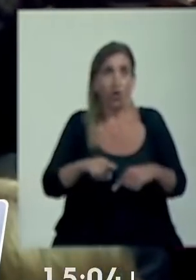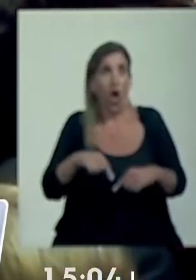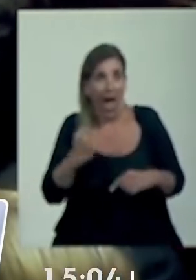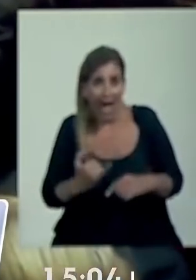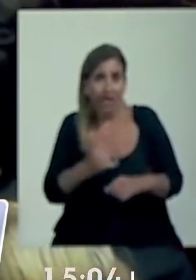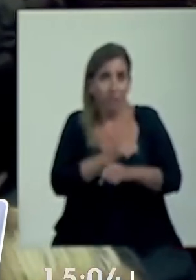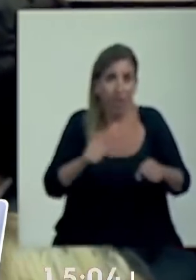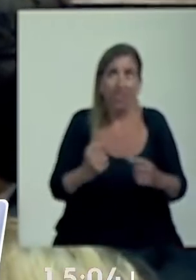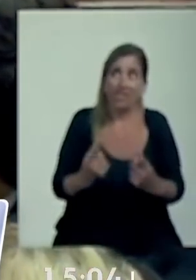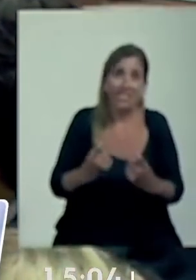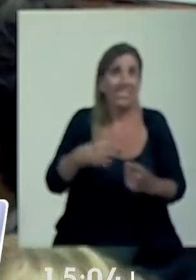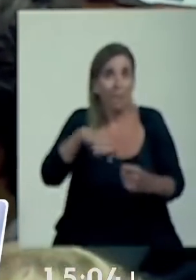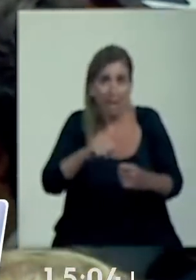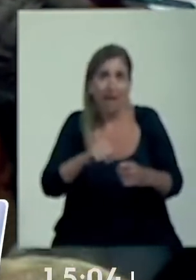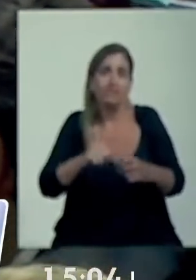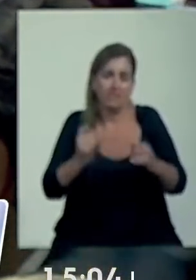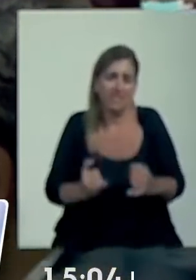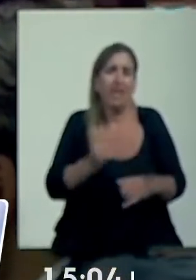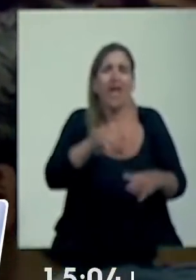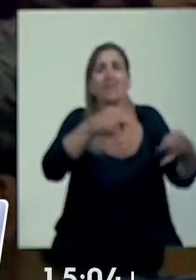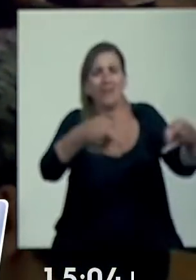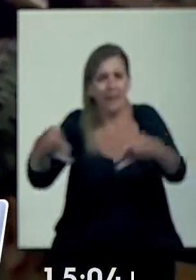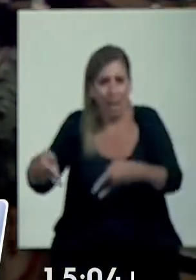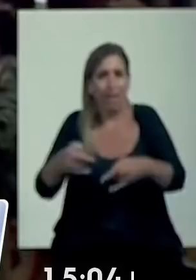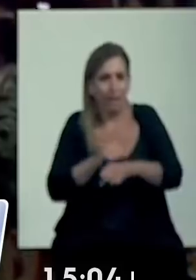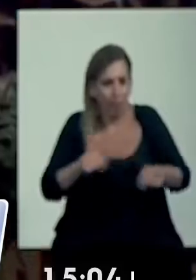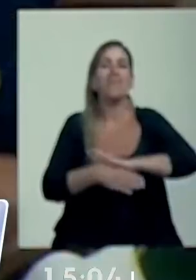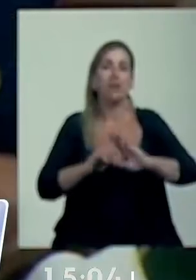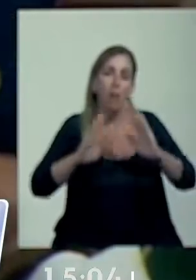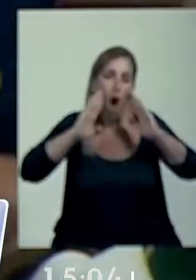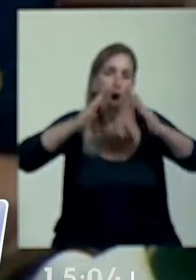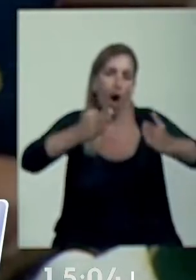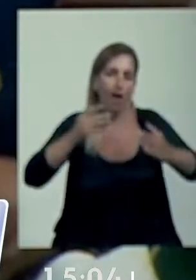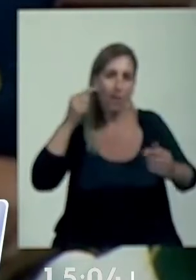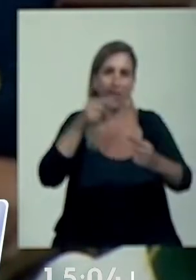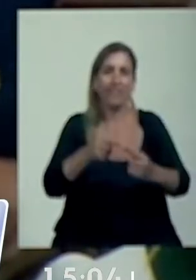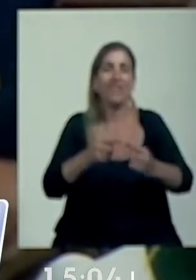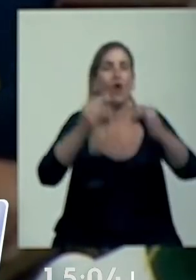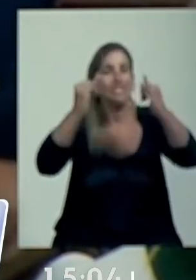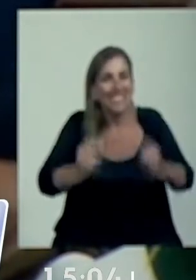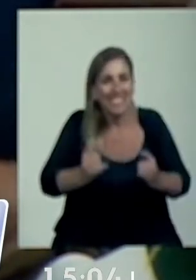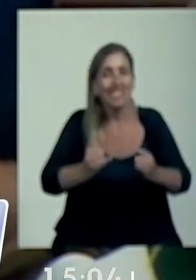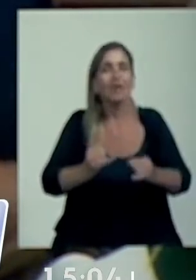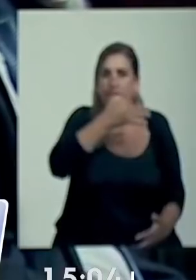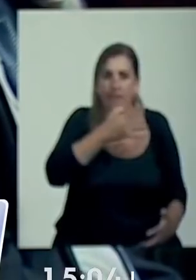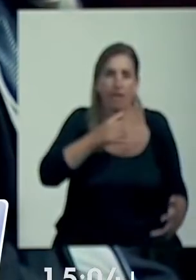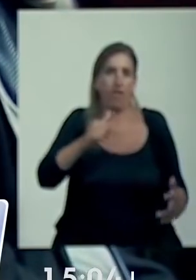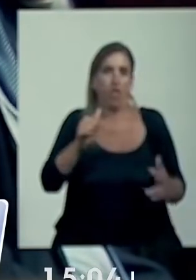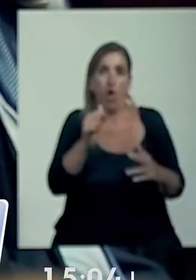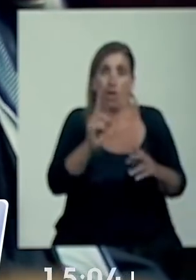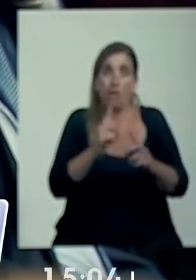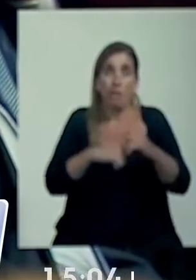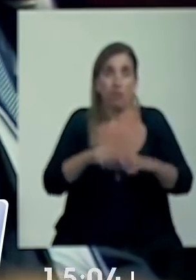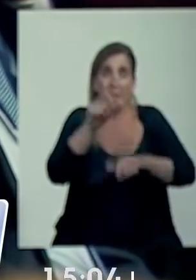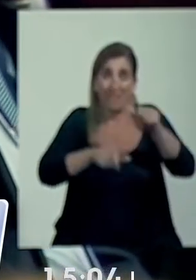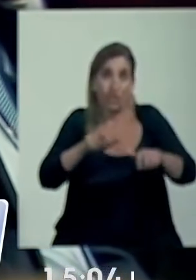especial intensidad en esta campaña sobre los 135 artículos la discusión termina el 27 de marzo la gente resuelve al día siguiente